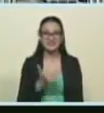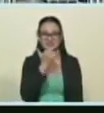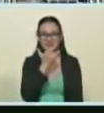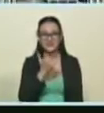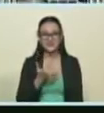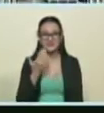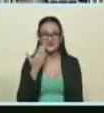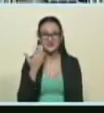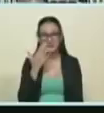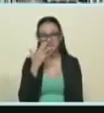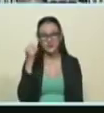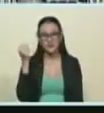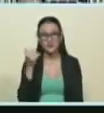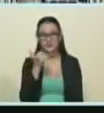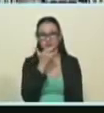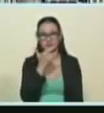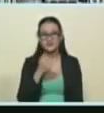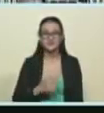Corrijo.